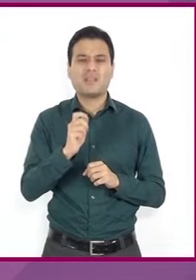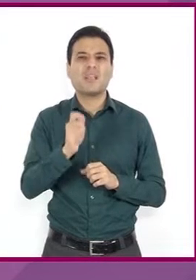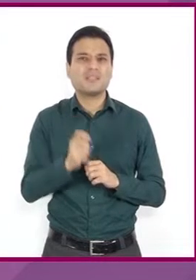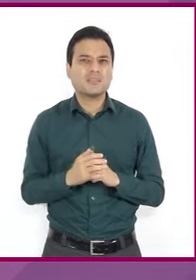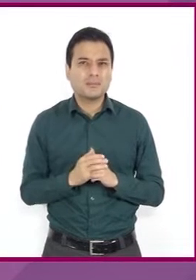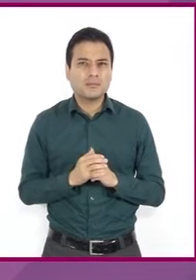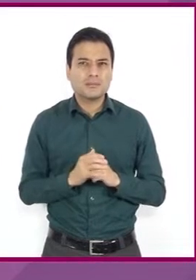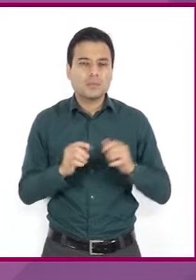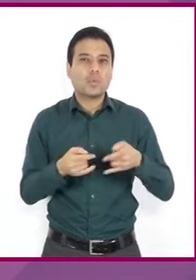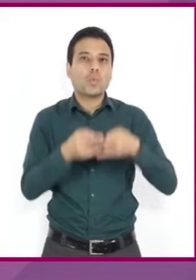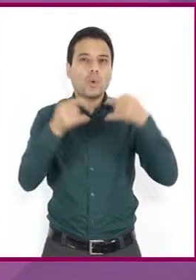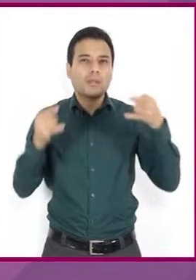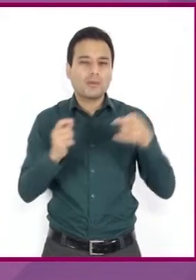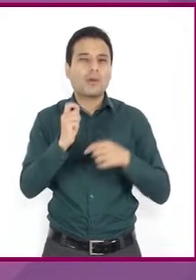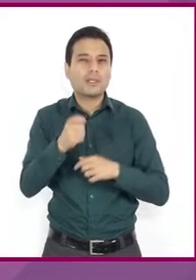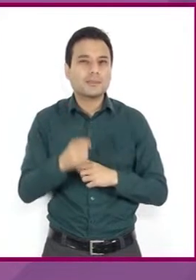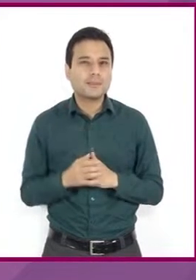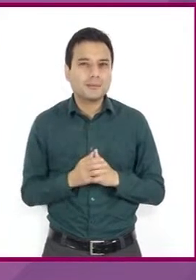qué tratará este cuento?